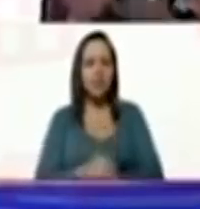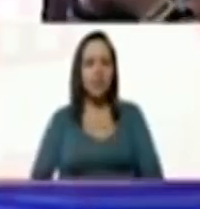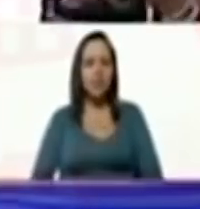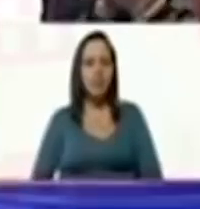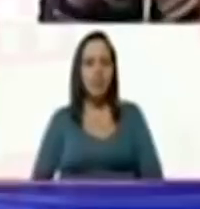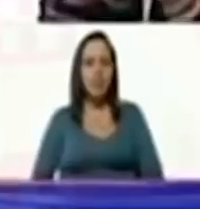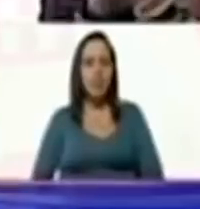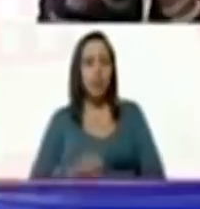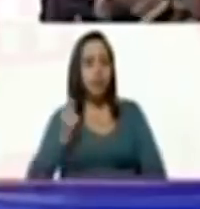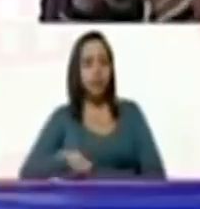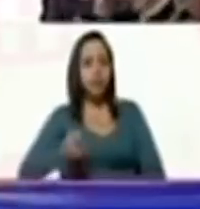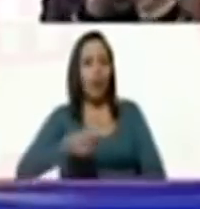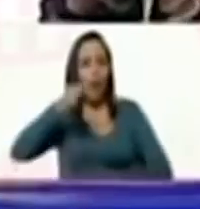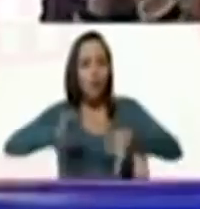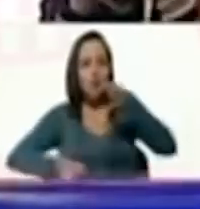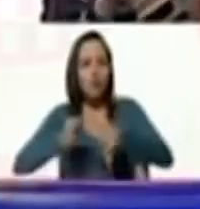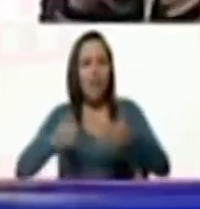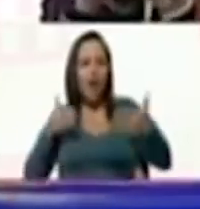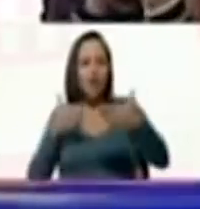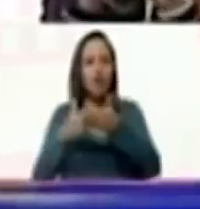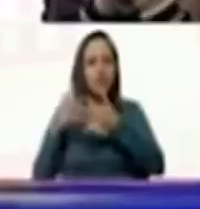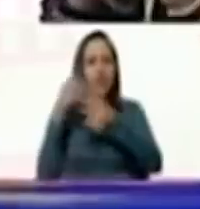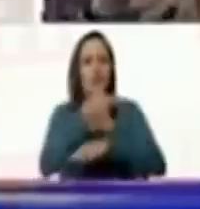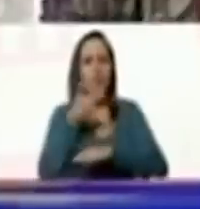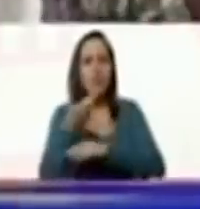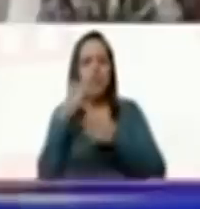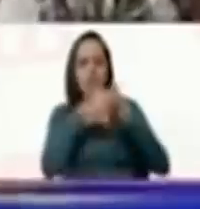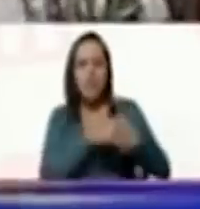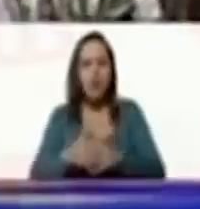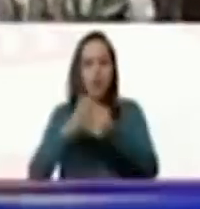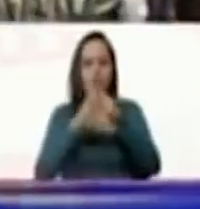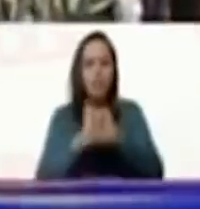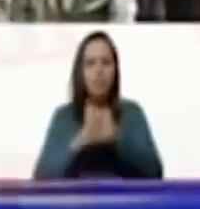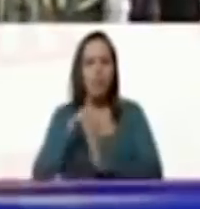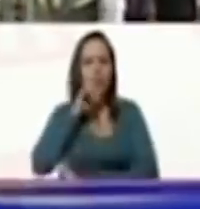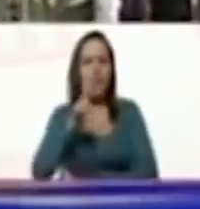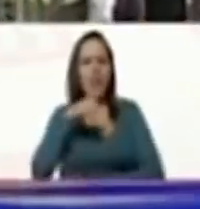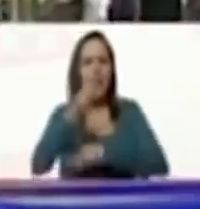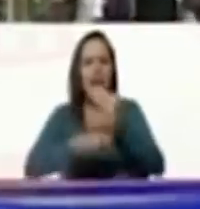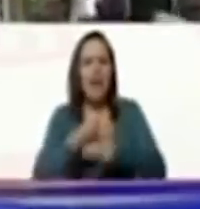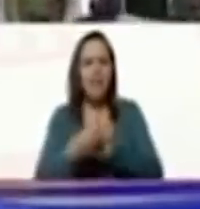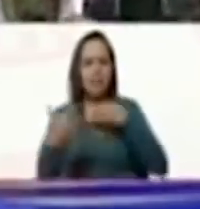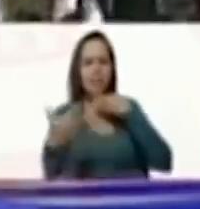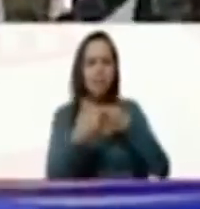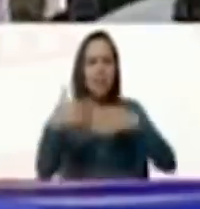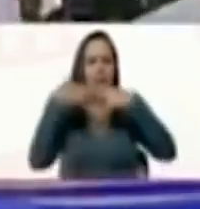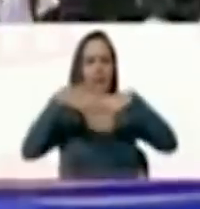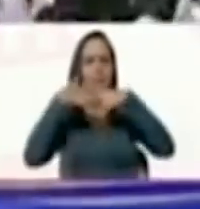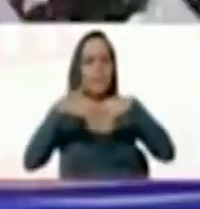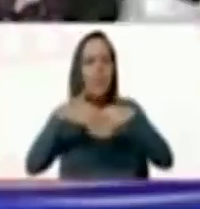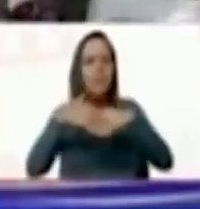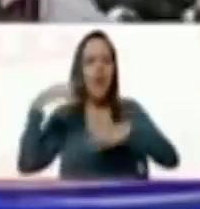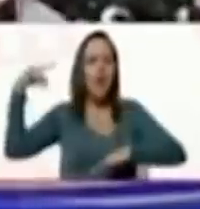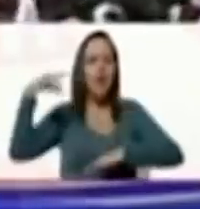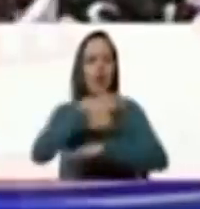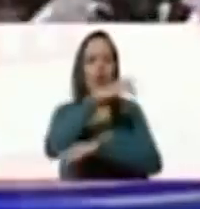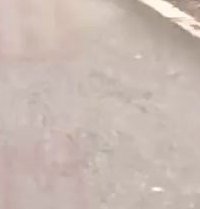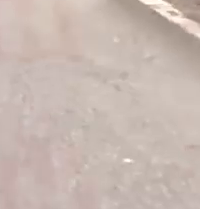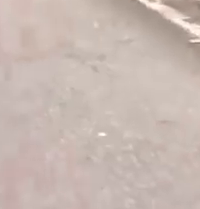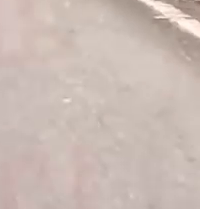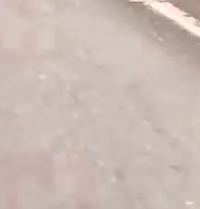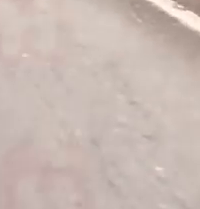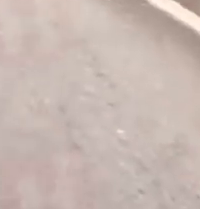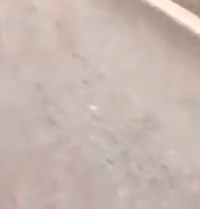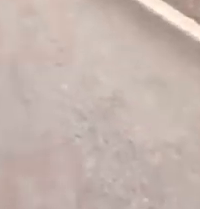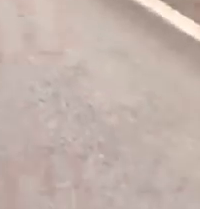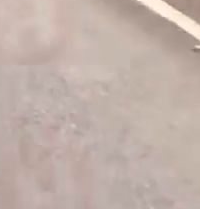la prensa. La mujer intentó asegurar que se trataba del zapato de Juan Guaidó, presidente interino de la República, pero quedó al descubierto.